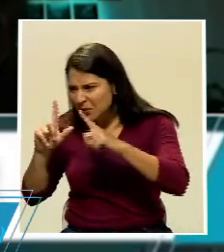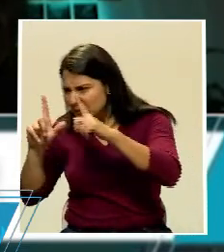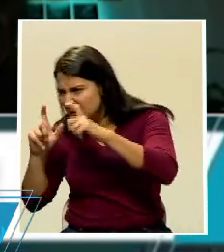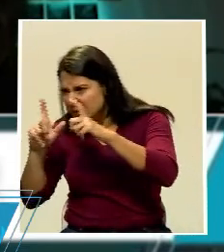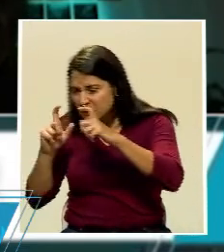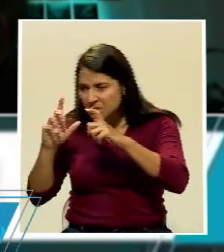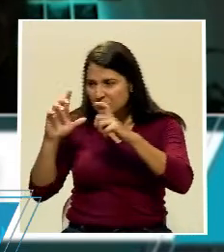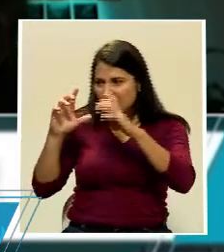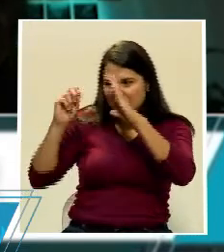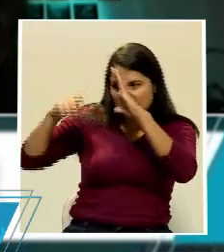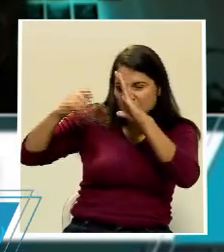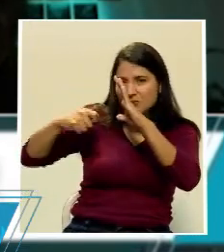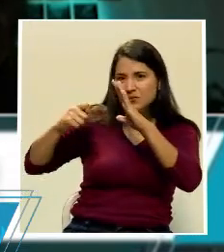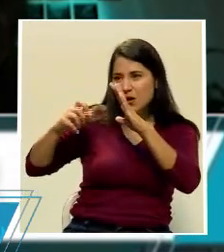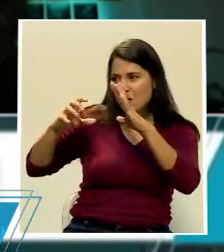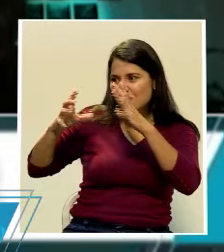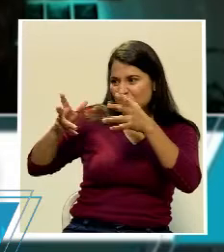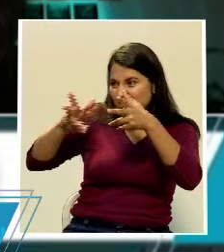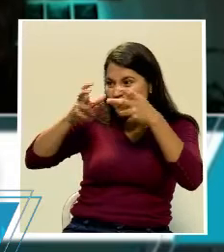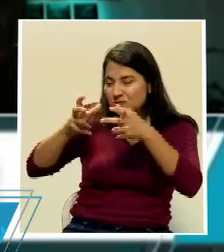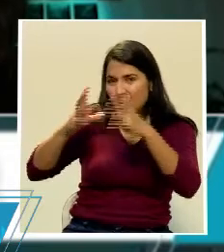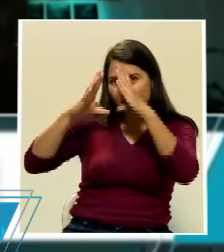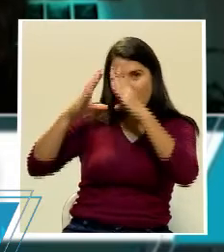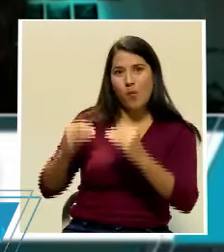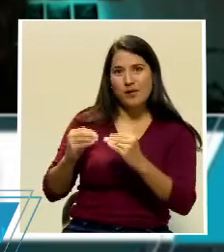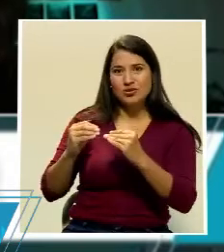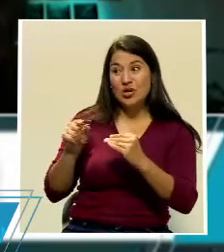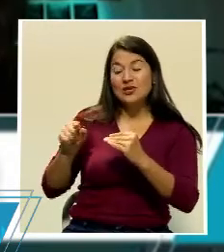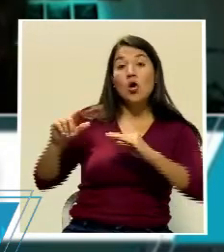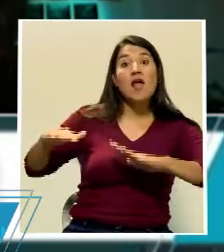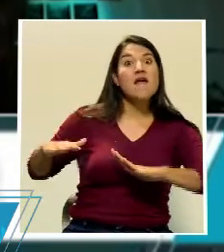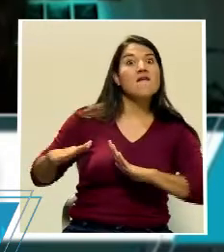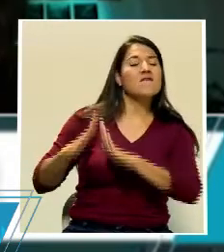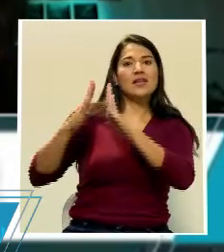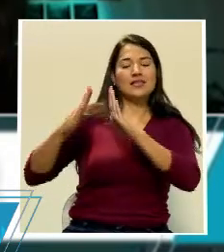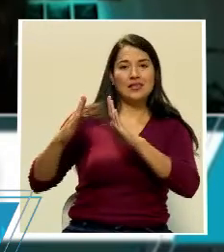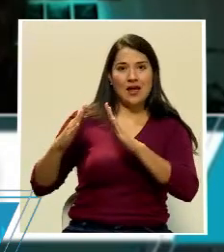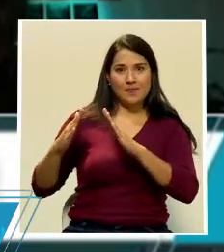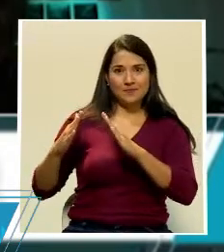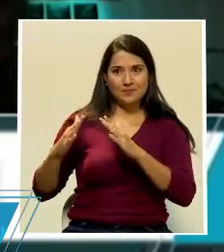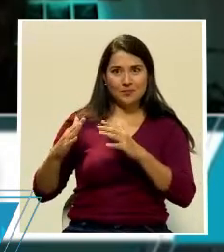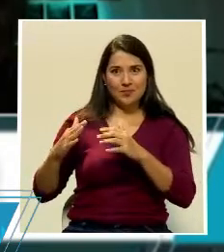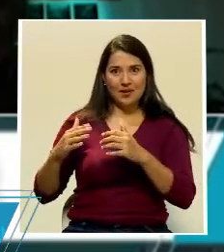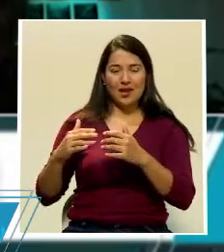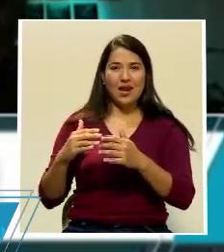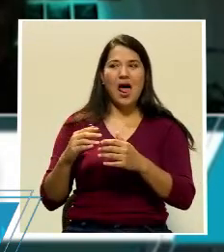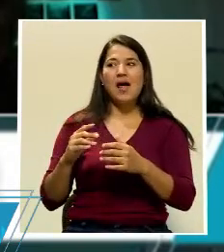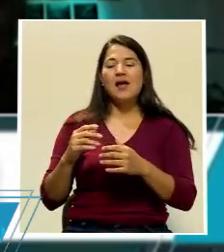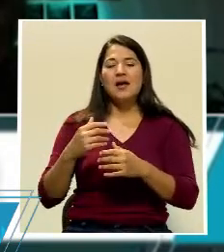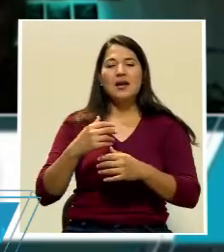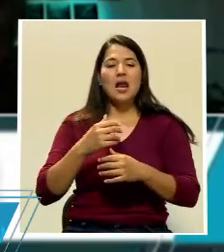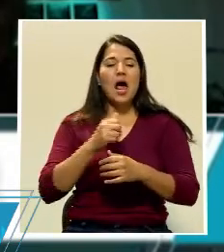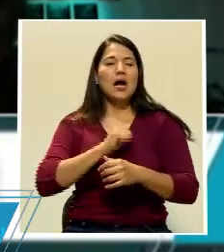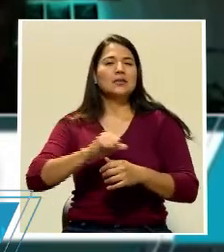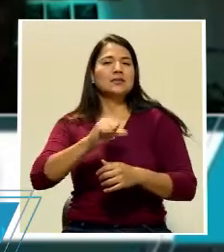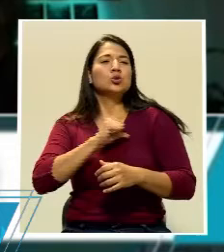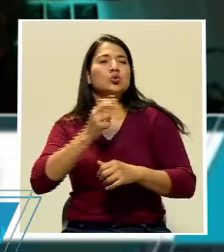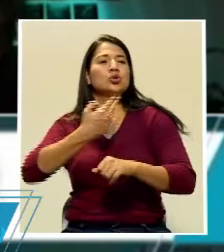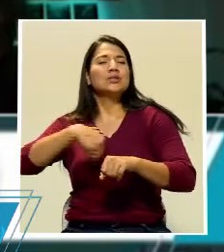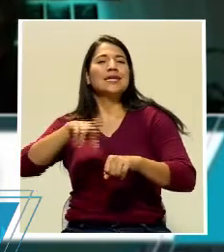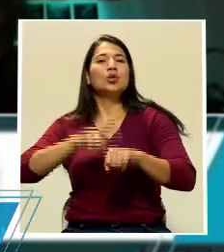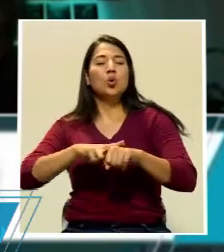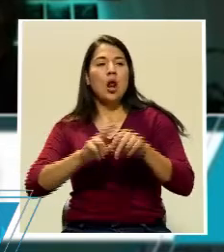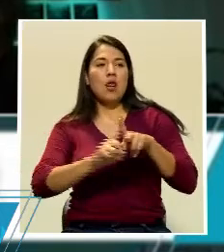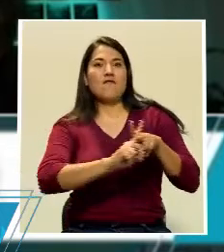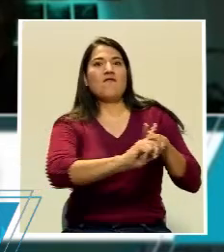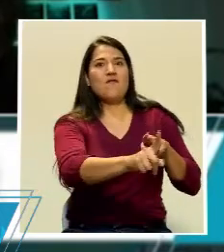parte consiste en desafiar el instinto. El instinto de uno lo hace ponerse a salvo. El